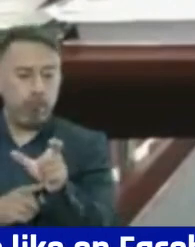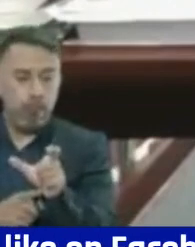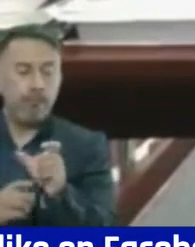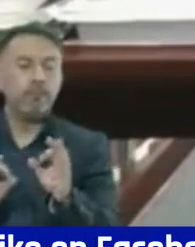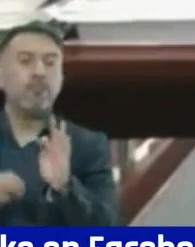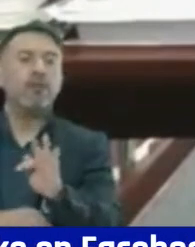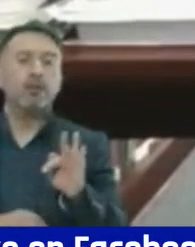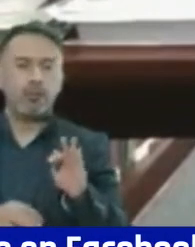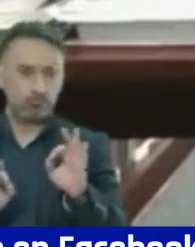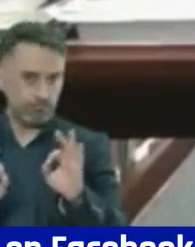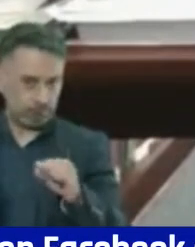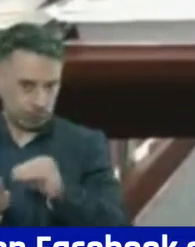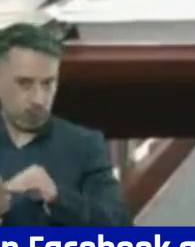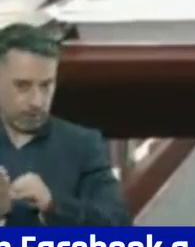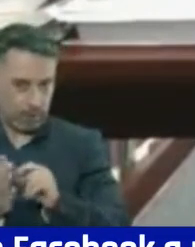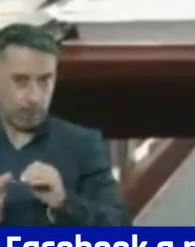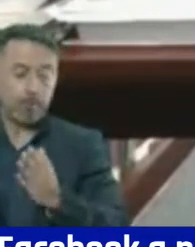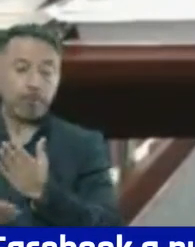de electores y